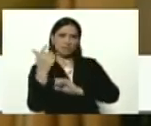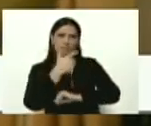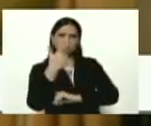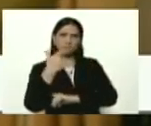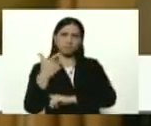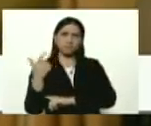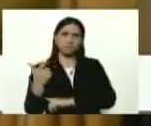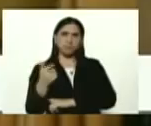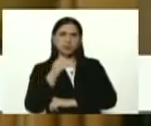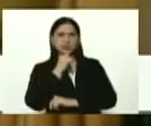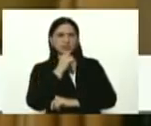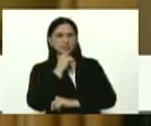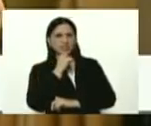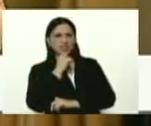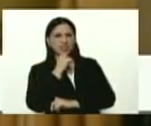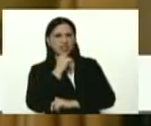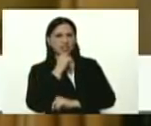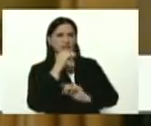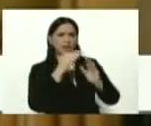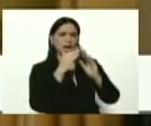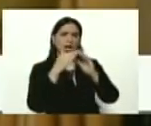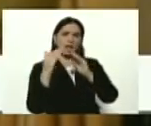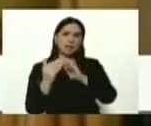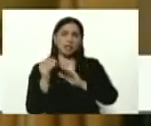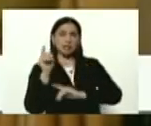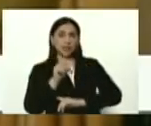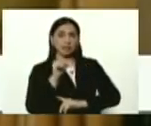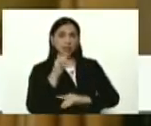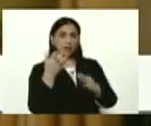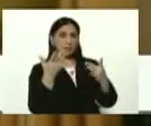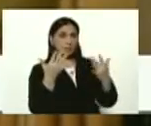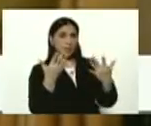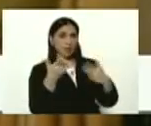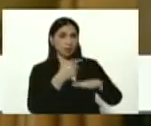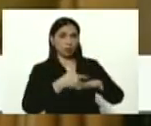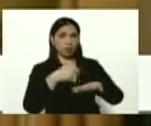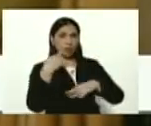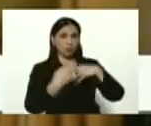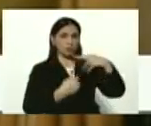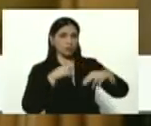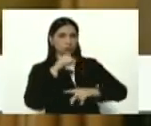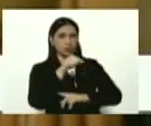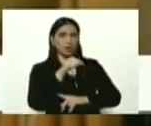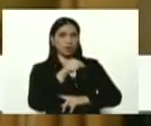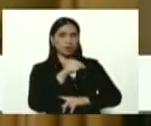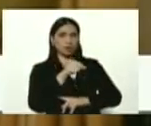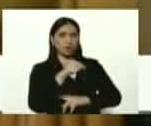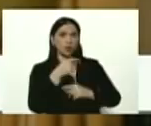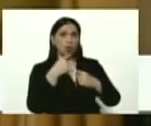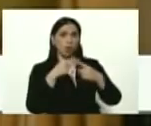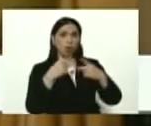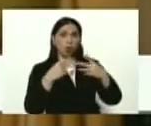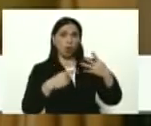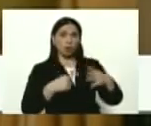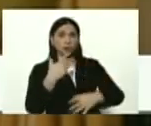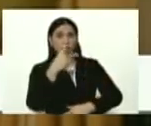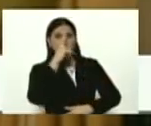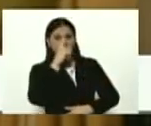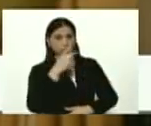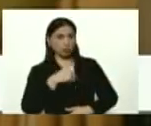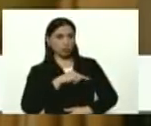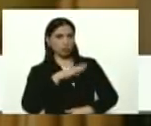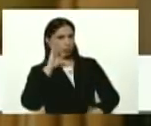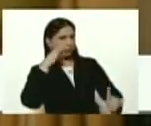buscando quiénes eran esos hogares que necesitaban de la mano del gobierno revolucionario. Y los otros 3 años nos